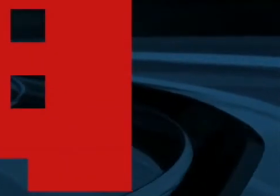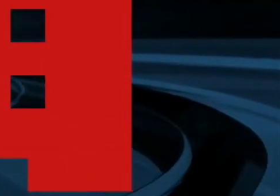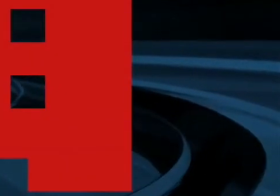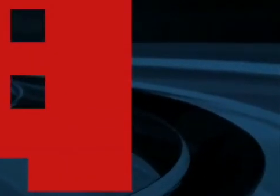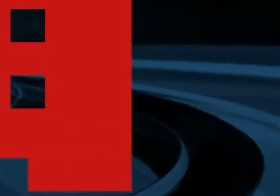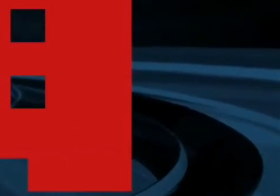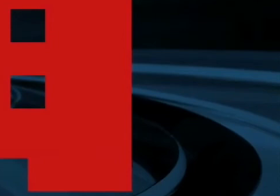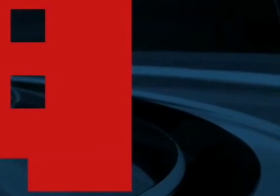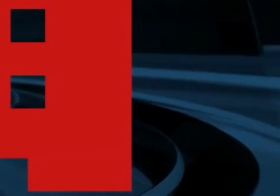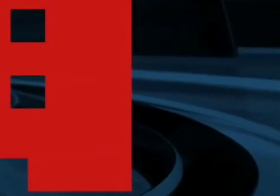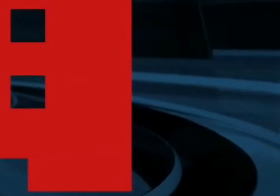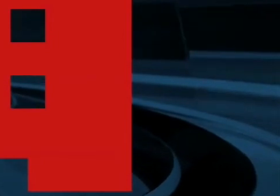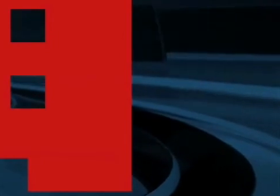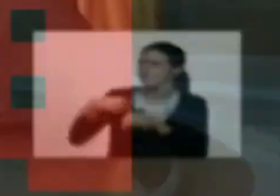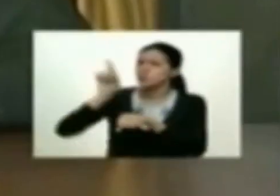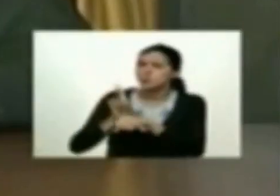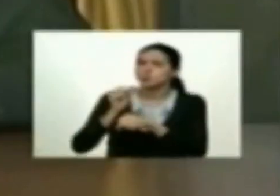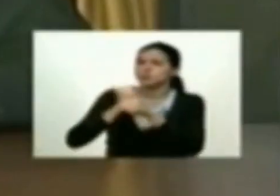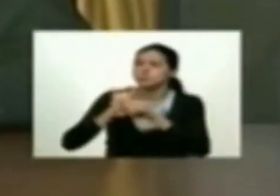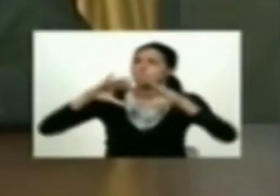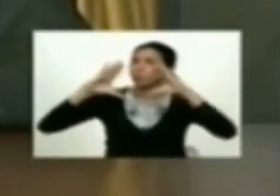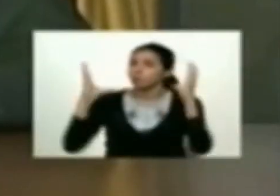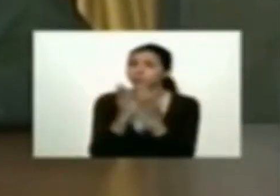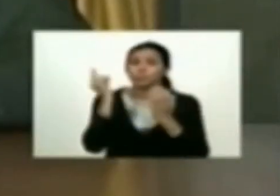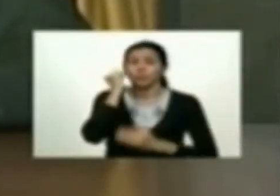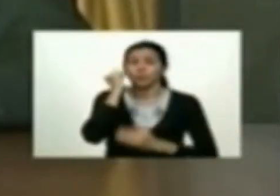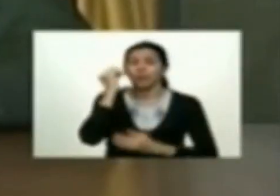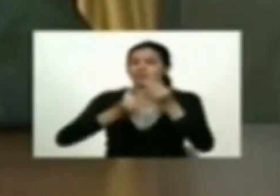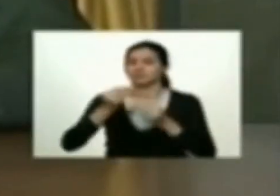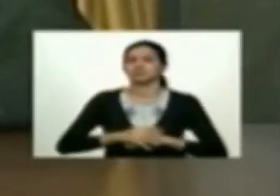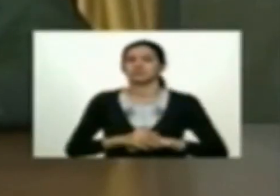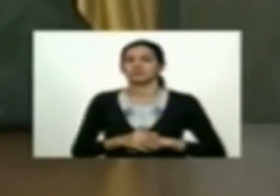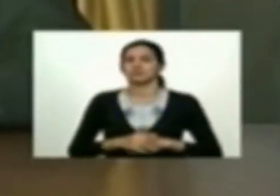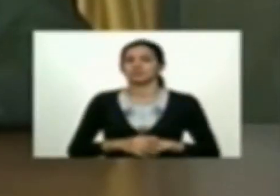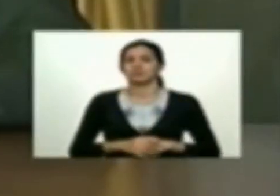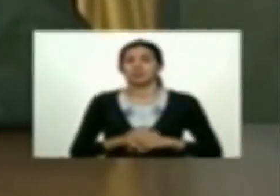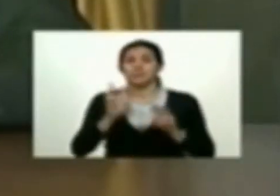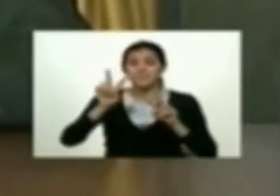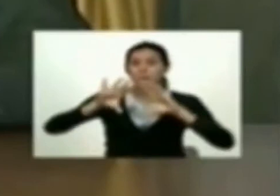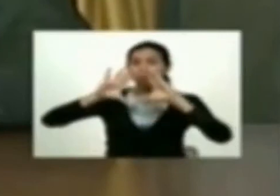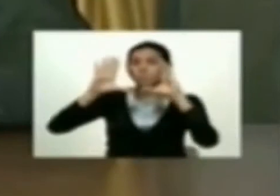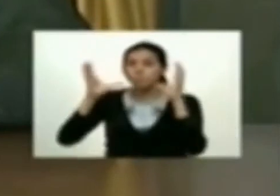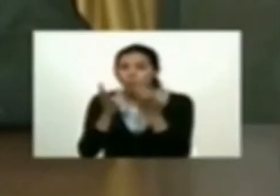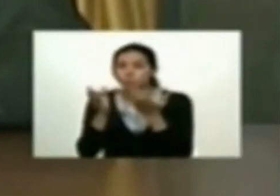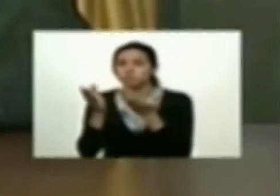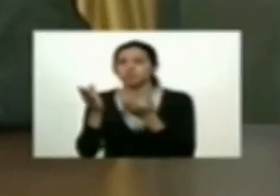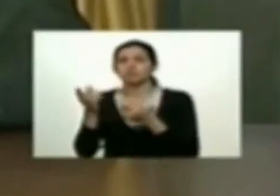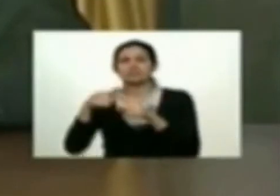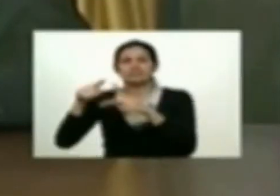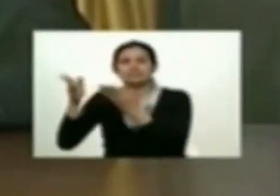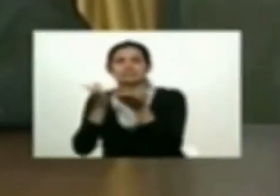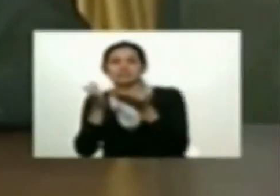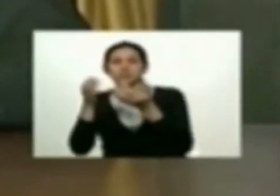cinco ministerios en materia económica como para hacer ver que lo está dando todo por solventar la crisis económica del